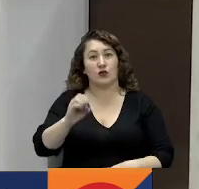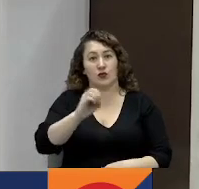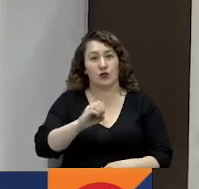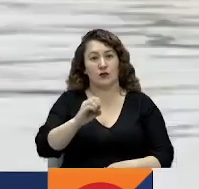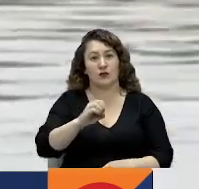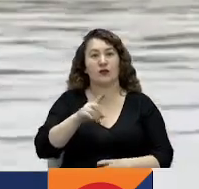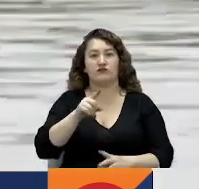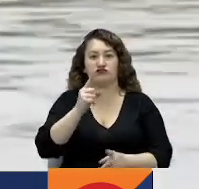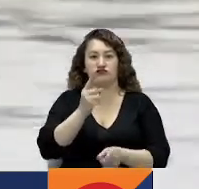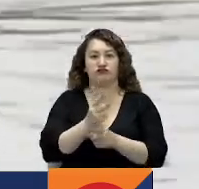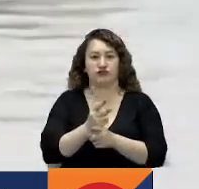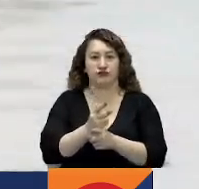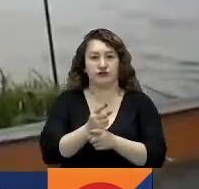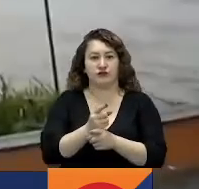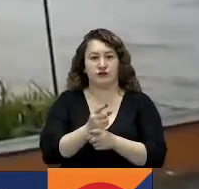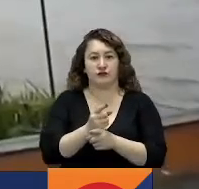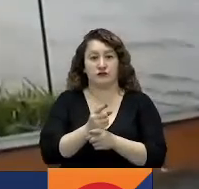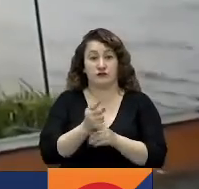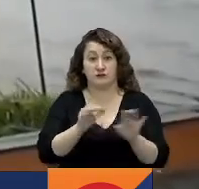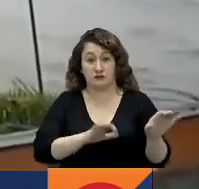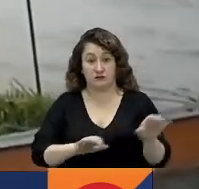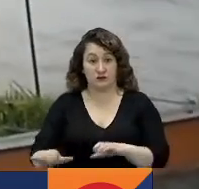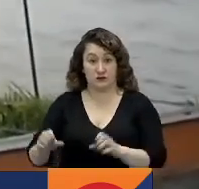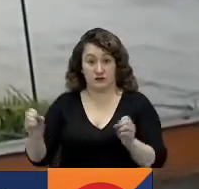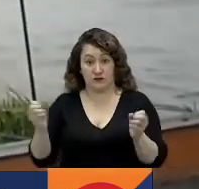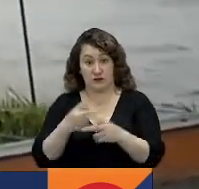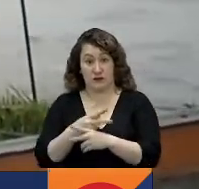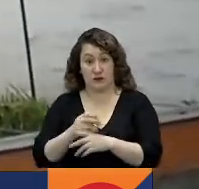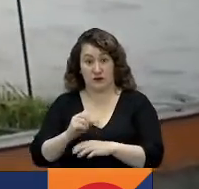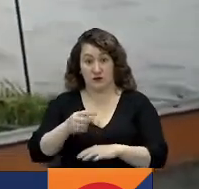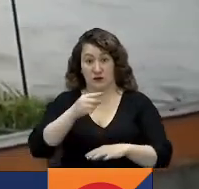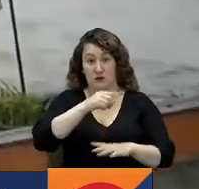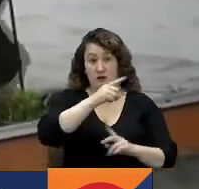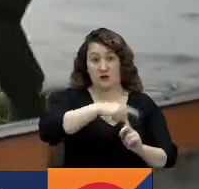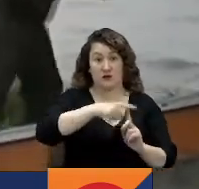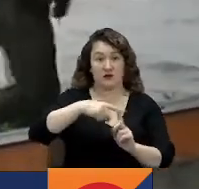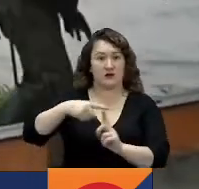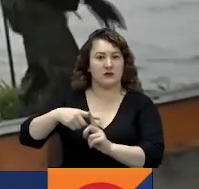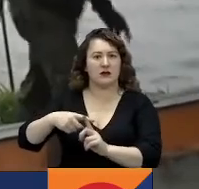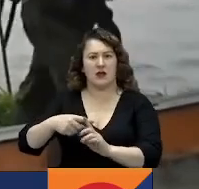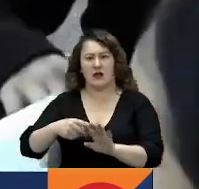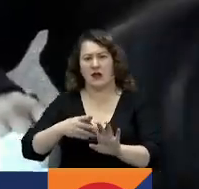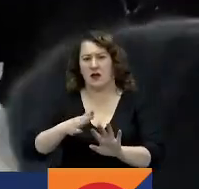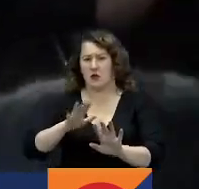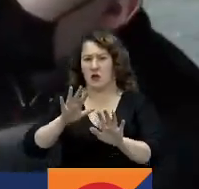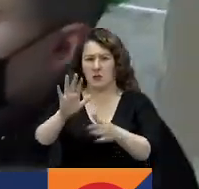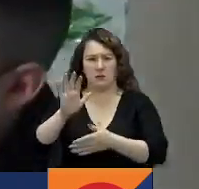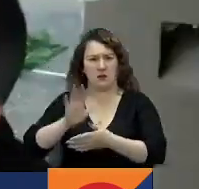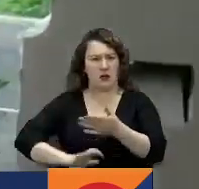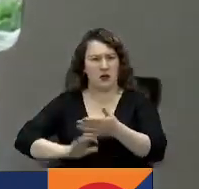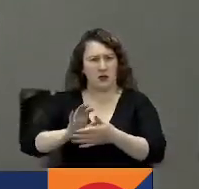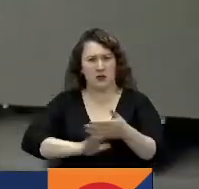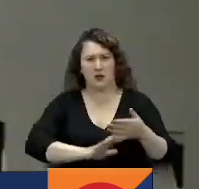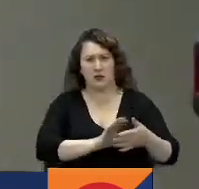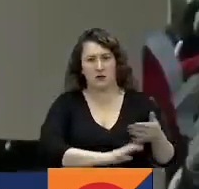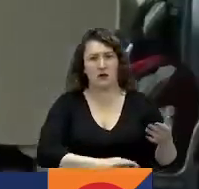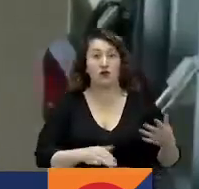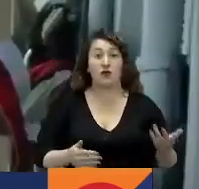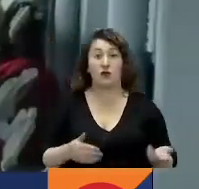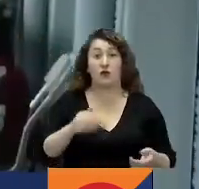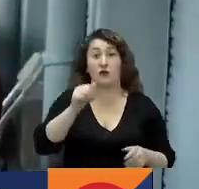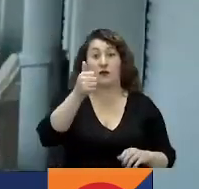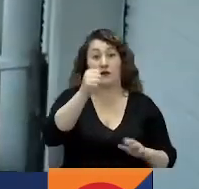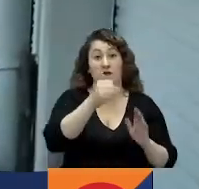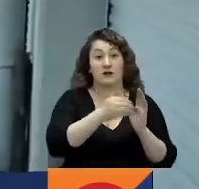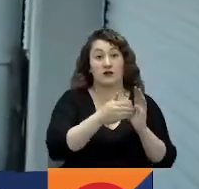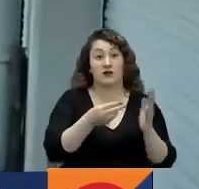son acertadas y los hechos de violencia durante los primeros meses han disminuido notablemente al pasar de